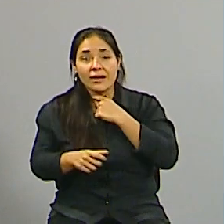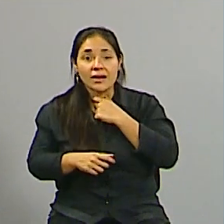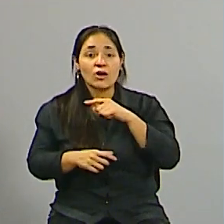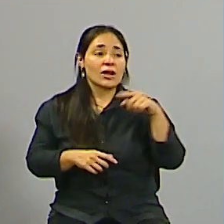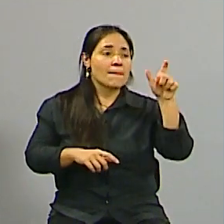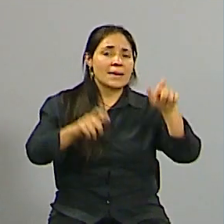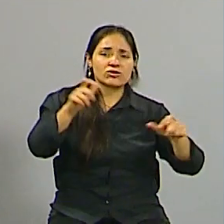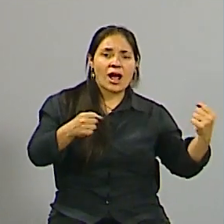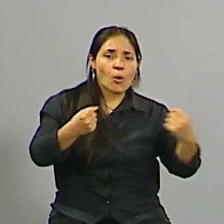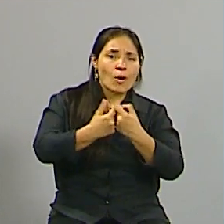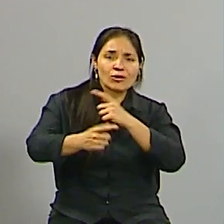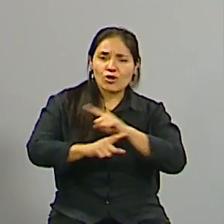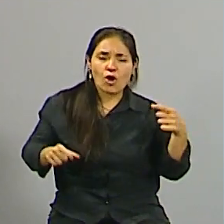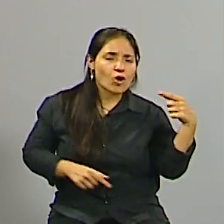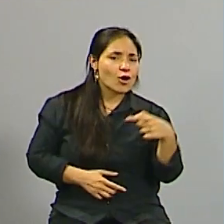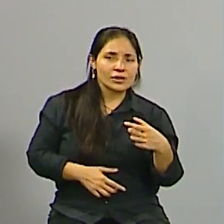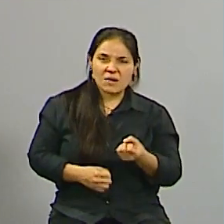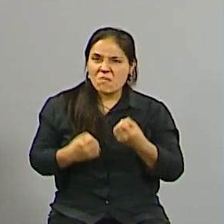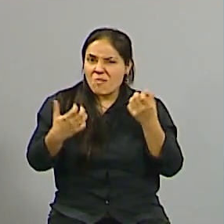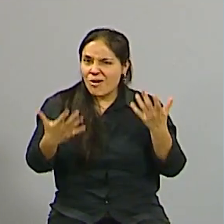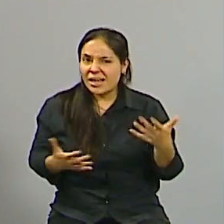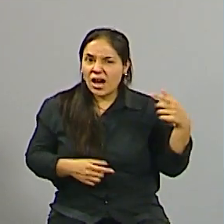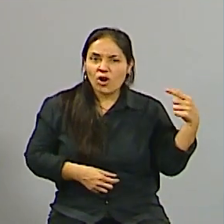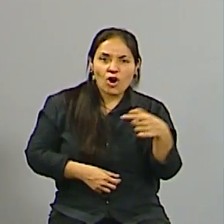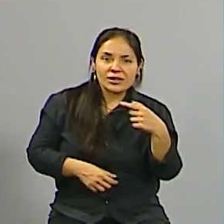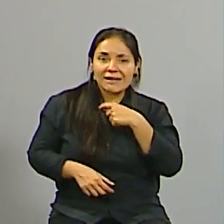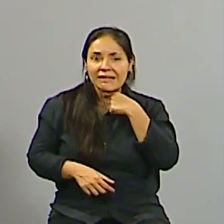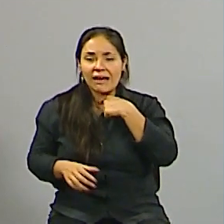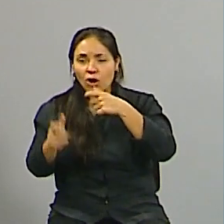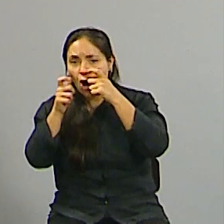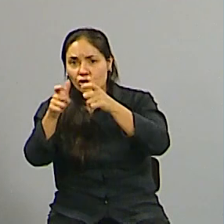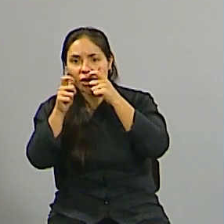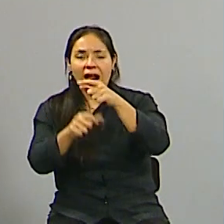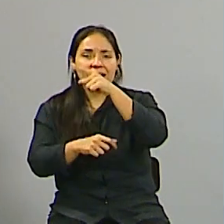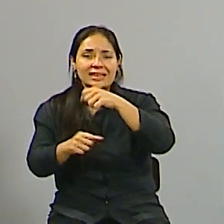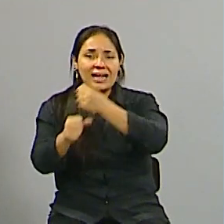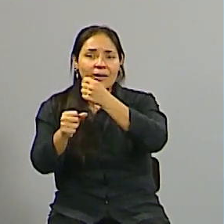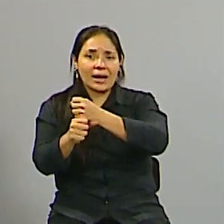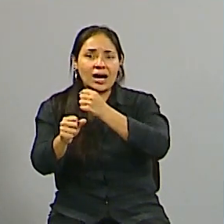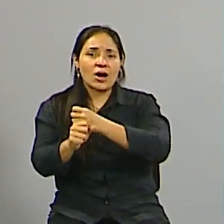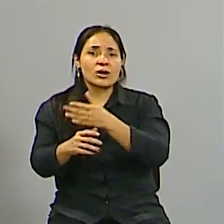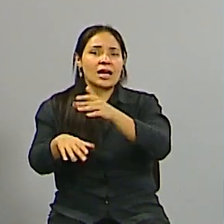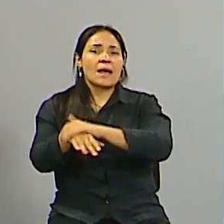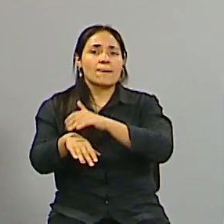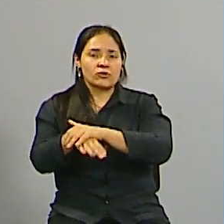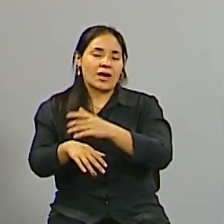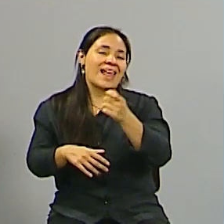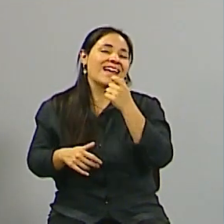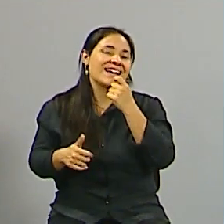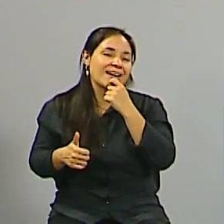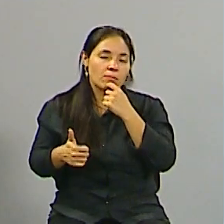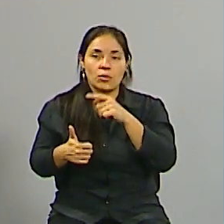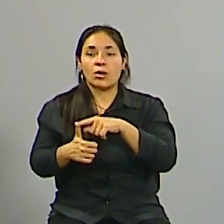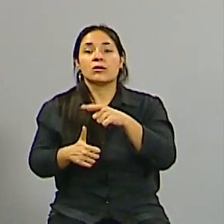contra. ¿Por qué se está en contra de pronto que se quiera regular algo en lo que el trabajador se hace cargo? Por ejemplo,